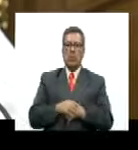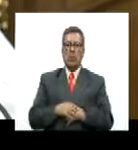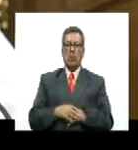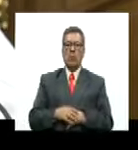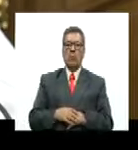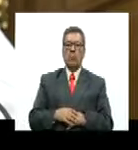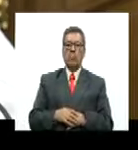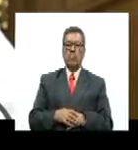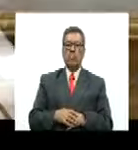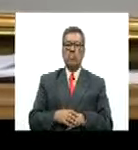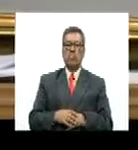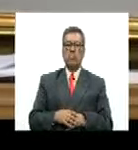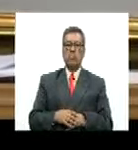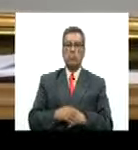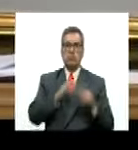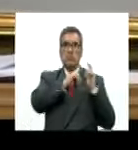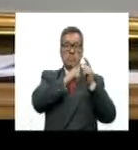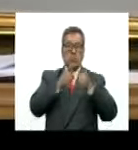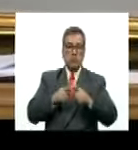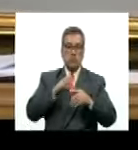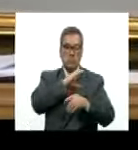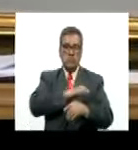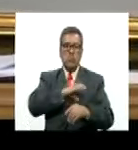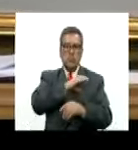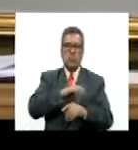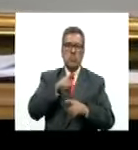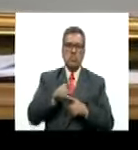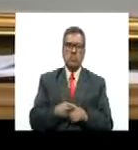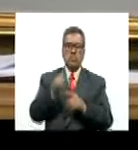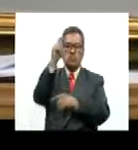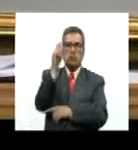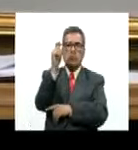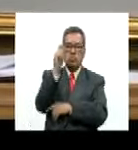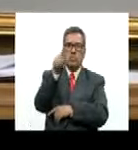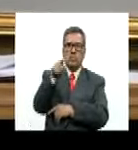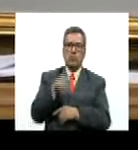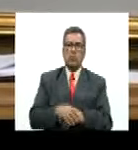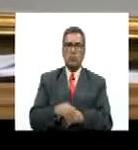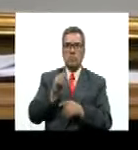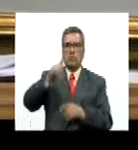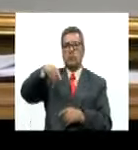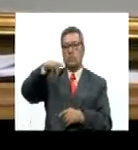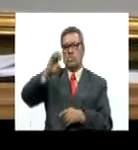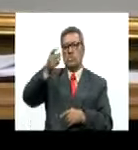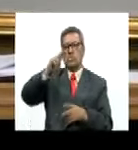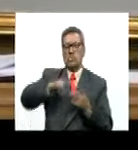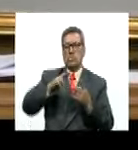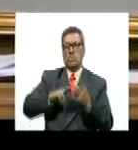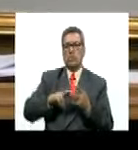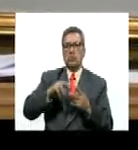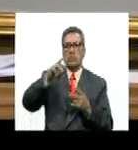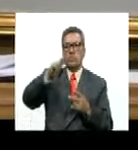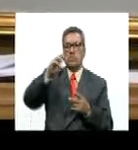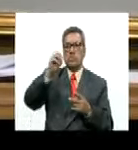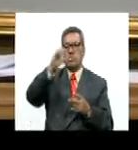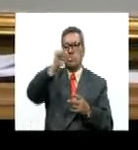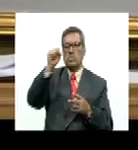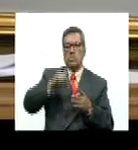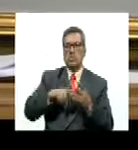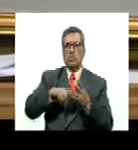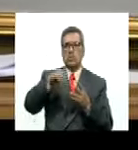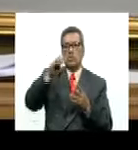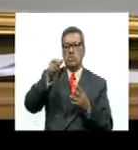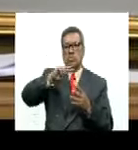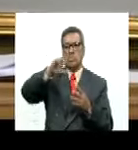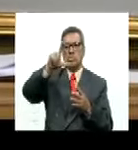presidente. Se designa una comisión conformada por los diputados Pedro Carreño, la diputada Rosa León, la diputada